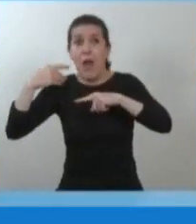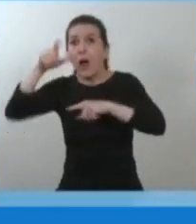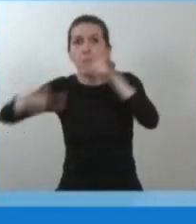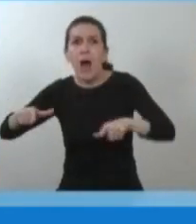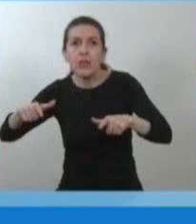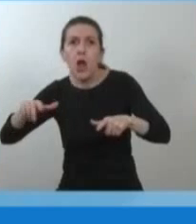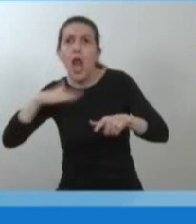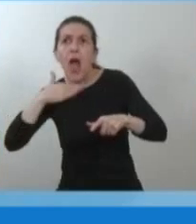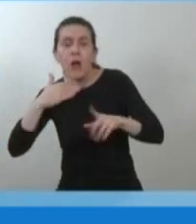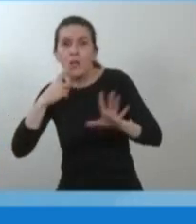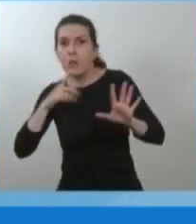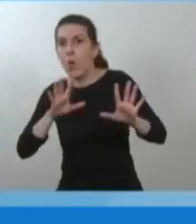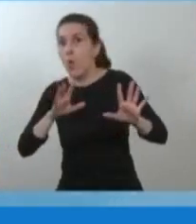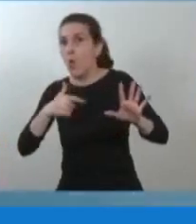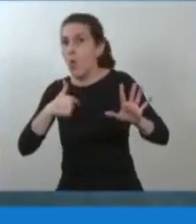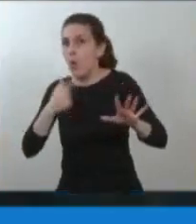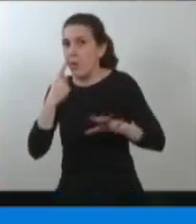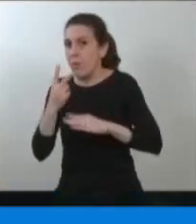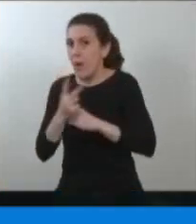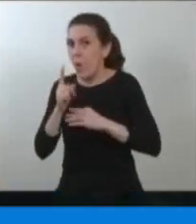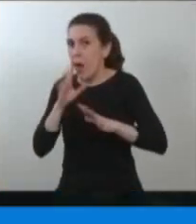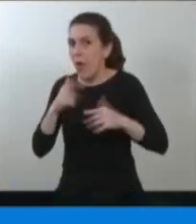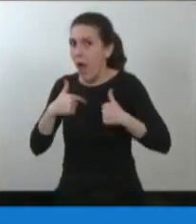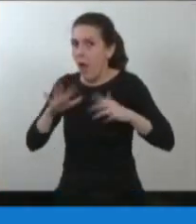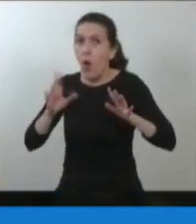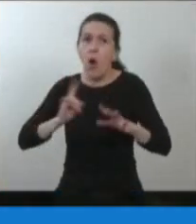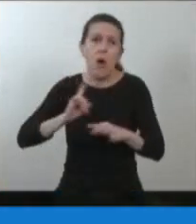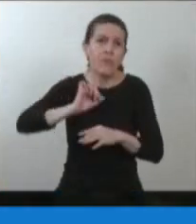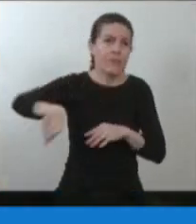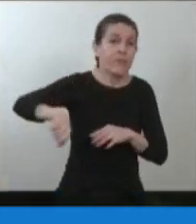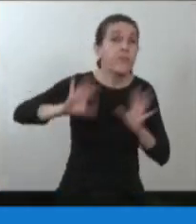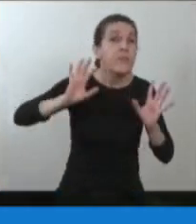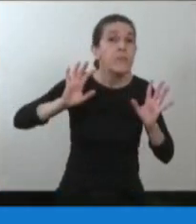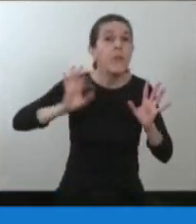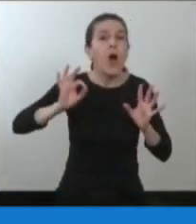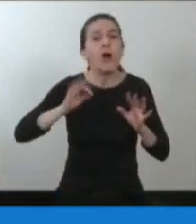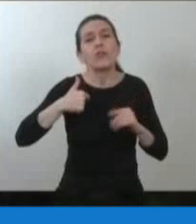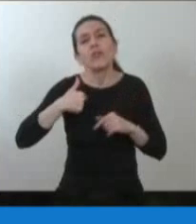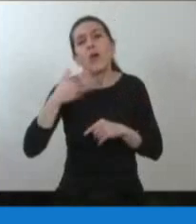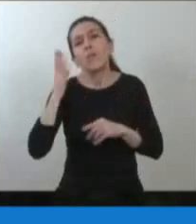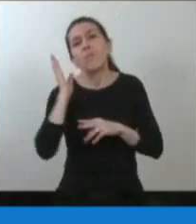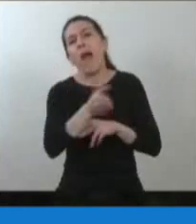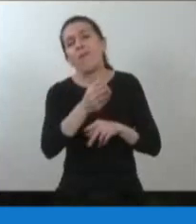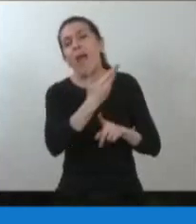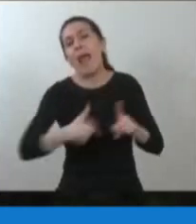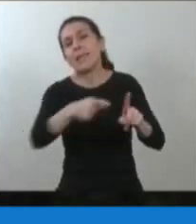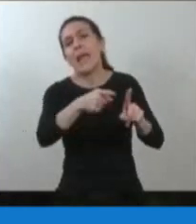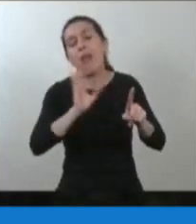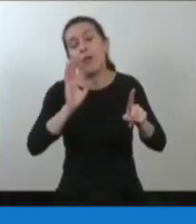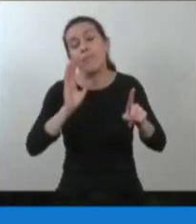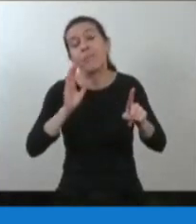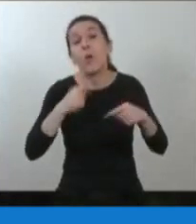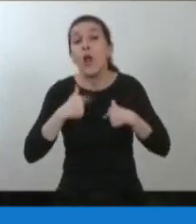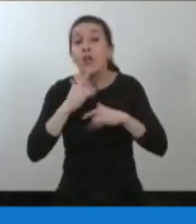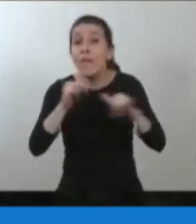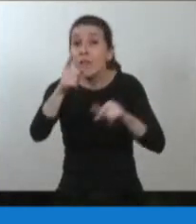puede ser que otros digan yo voy a ser más vivo que el estado bueno a eso vivo les